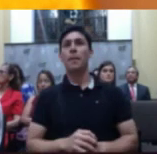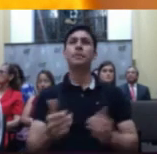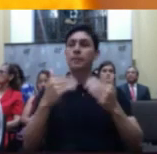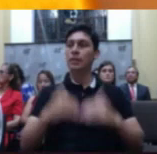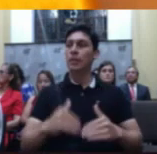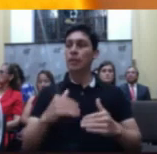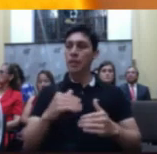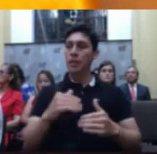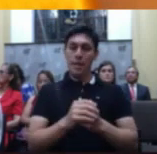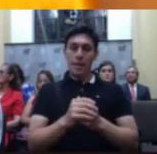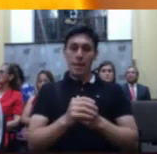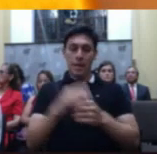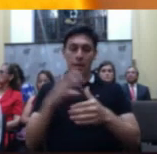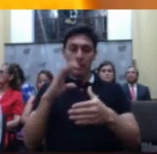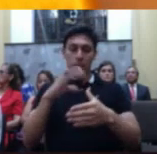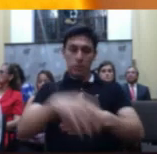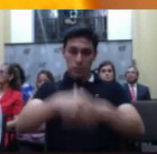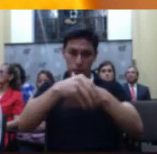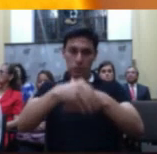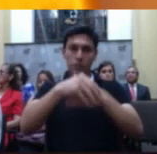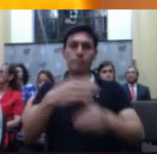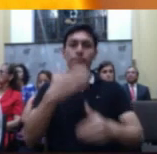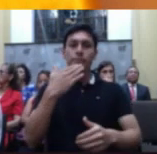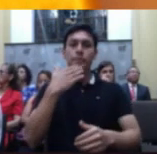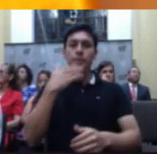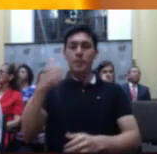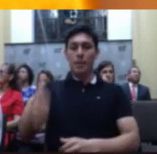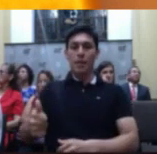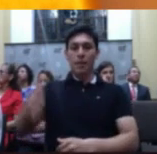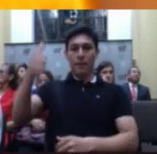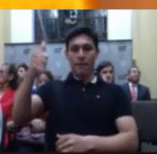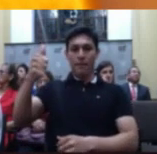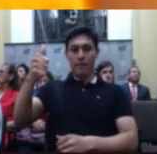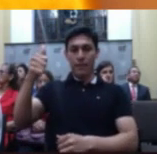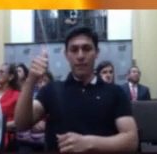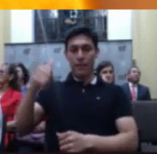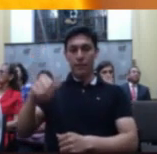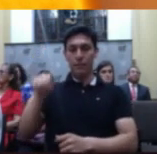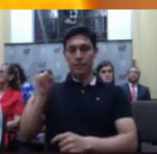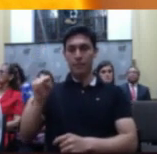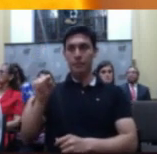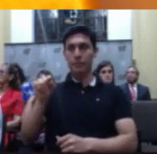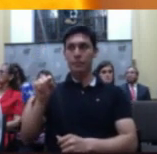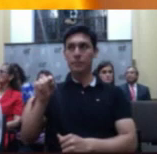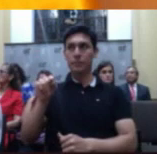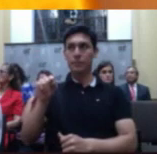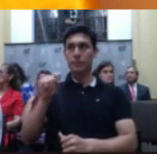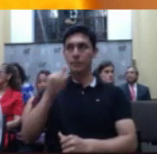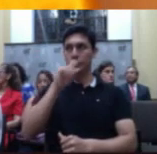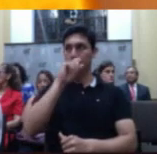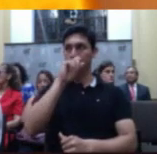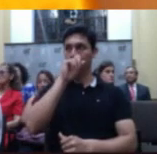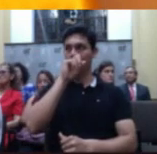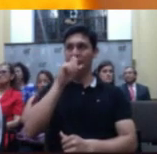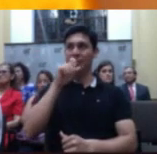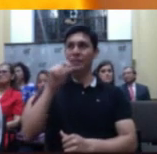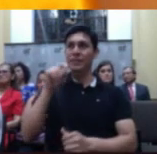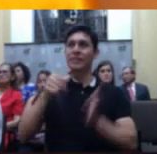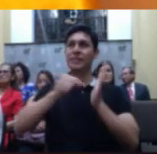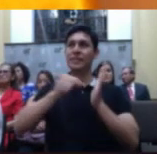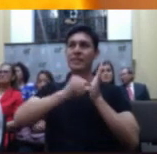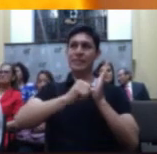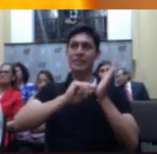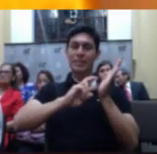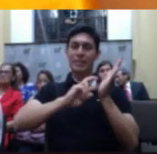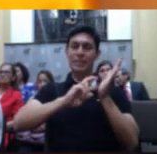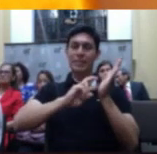Saludo, señor alcalde. Es el jefe nacional del Registro Nacional de Identificación y Estado Civil, Jorge Irribarren